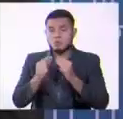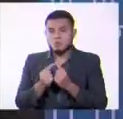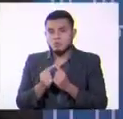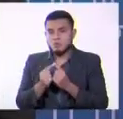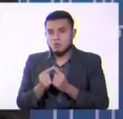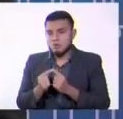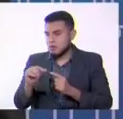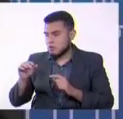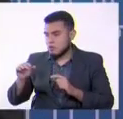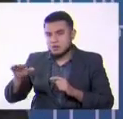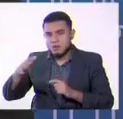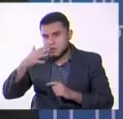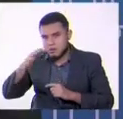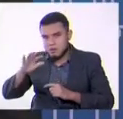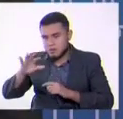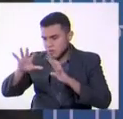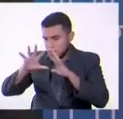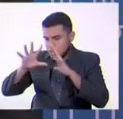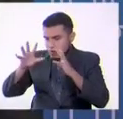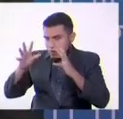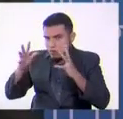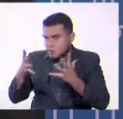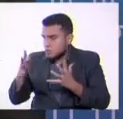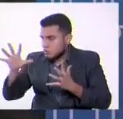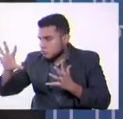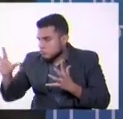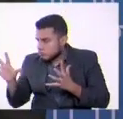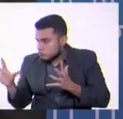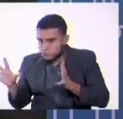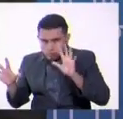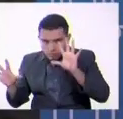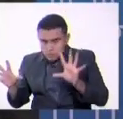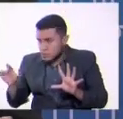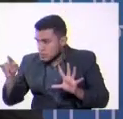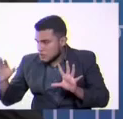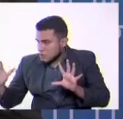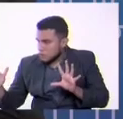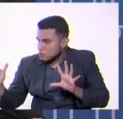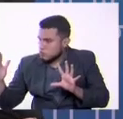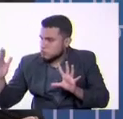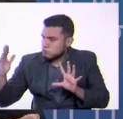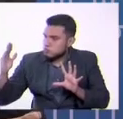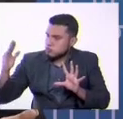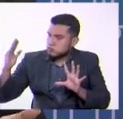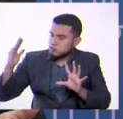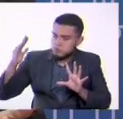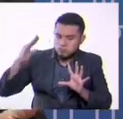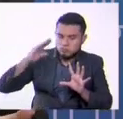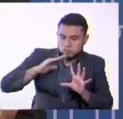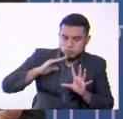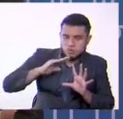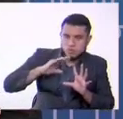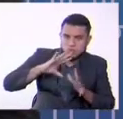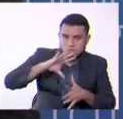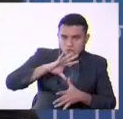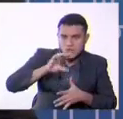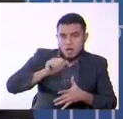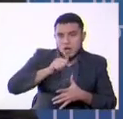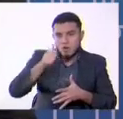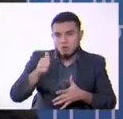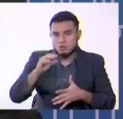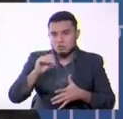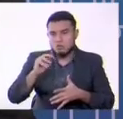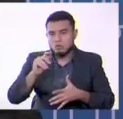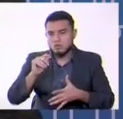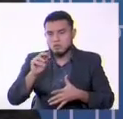desde otro continente, ¿verdad? Pero también lo podemos ver en las mismas regiones. Podemos mencionar